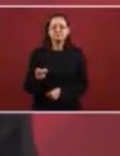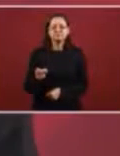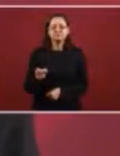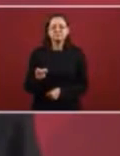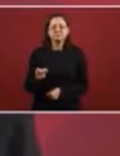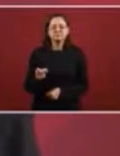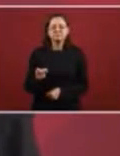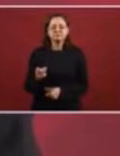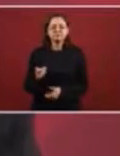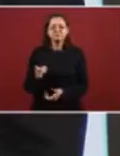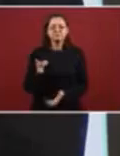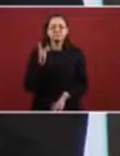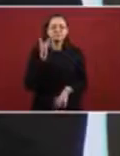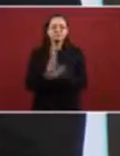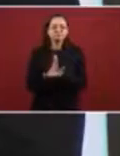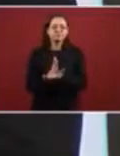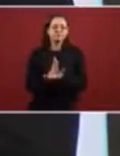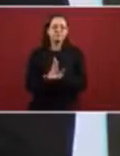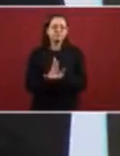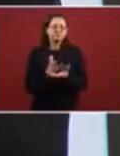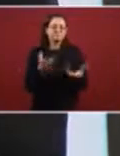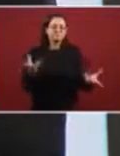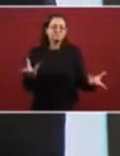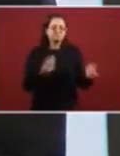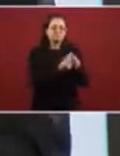en los militares